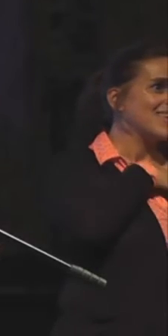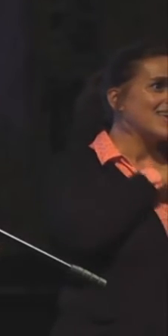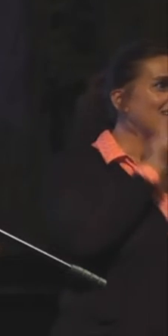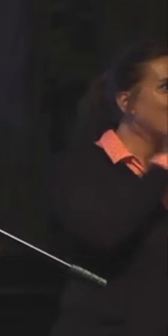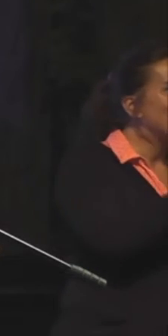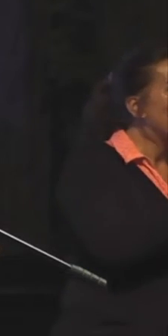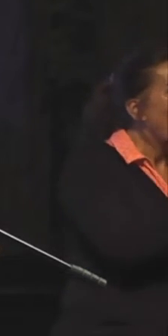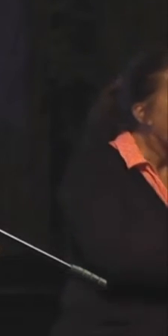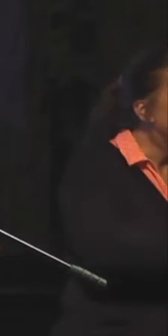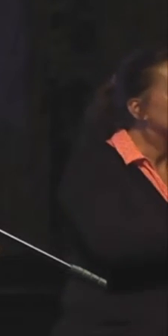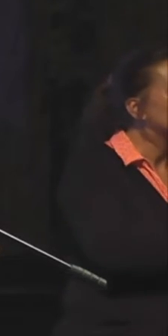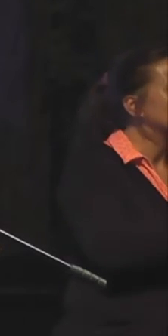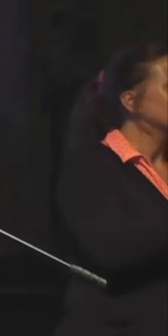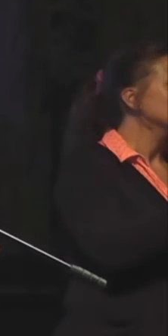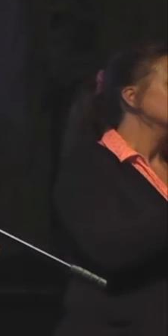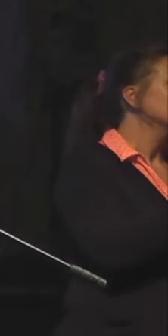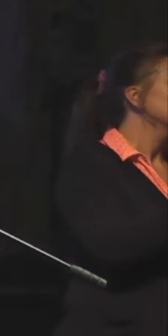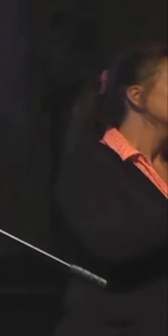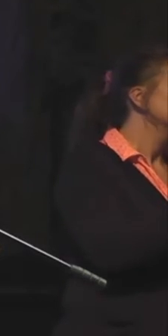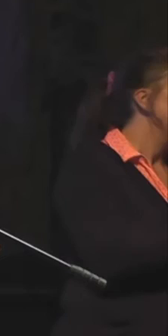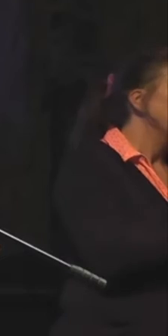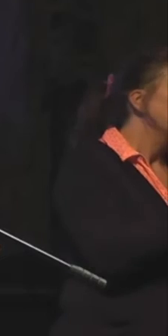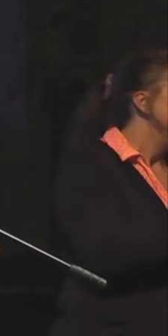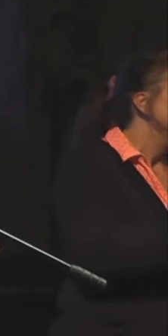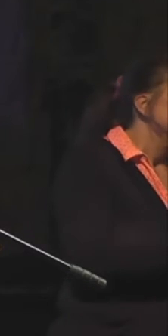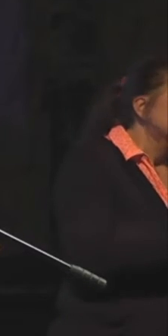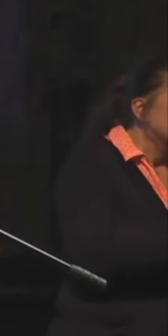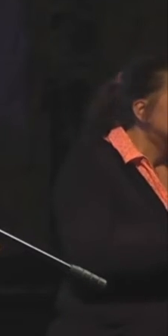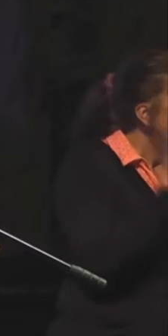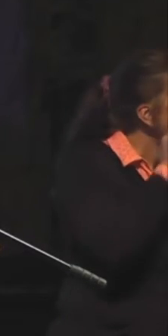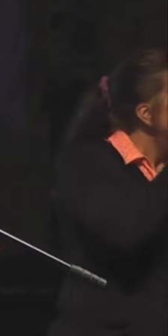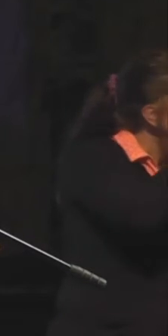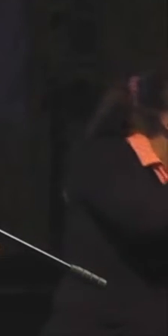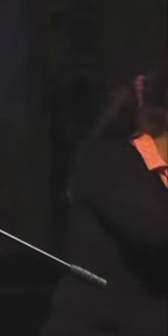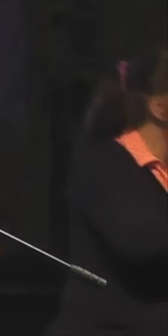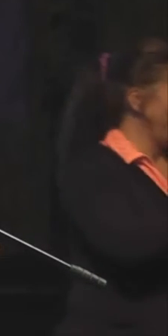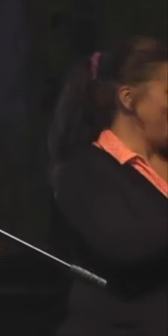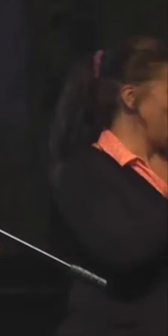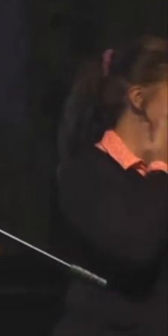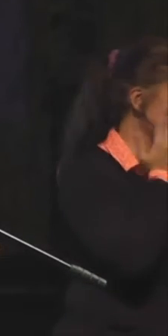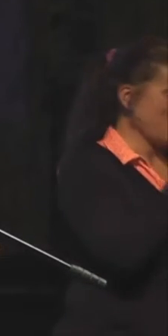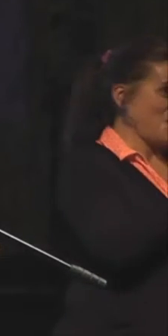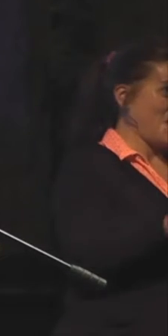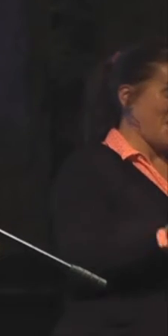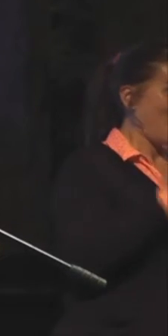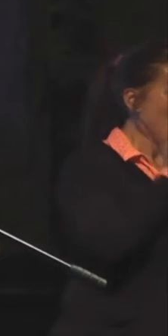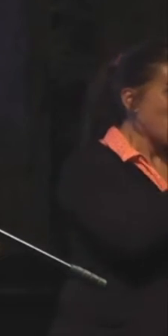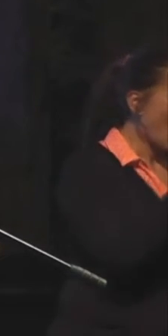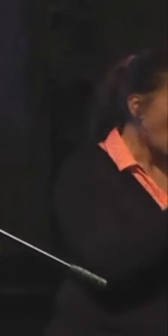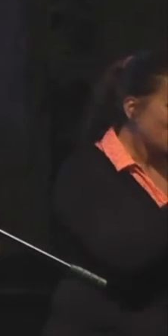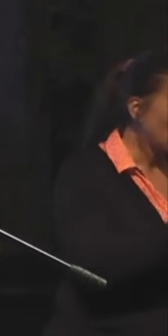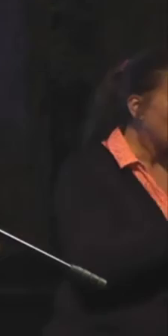este wilson ferreira 2.0 que desde tempranito es los chiquilines twitteaban y colgaban en facebook fotos